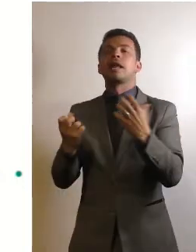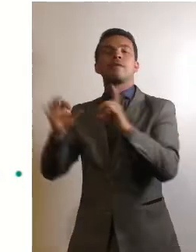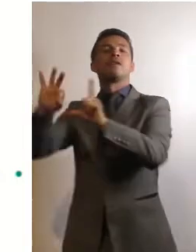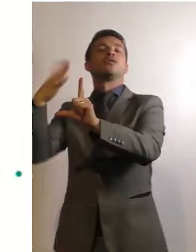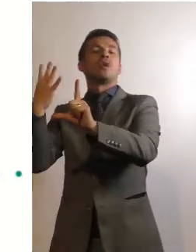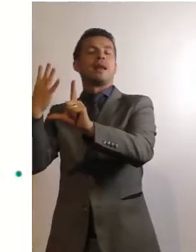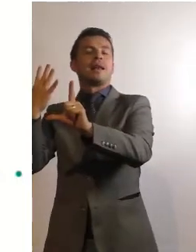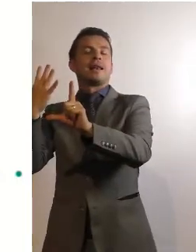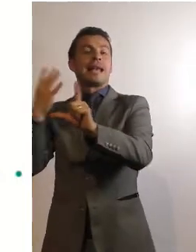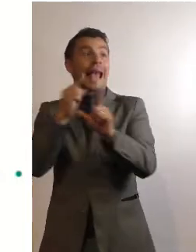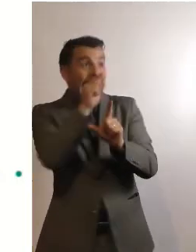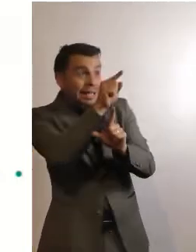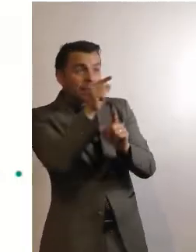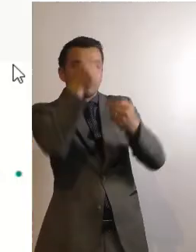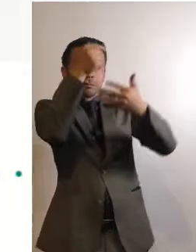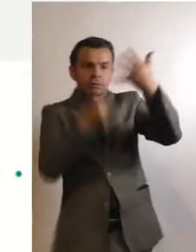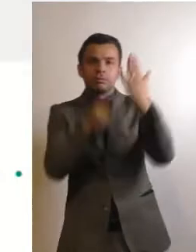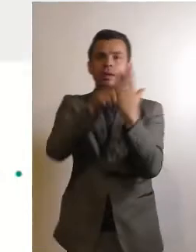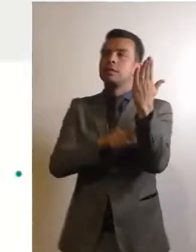Siguiente.